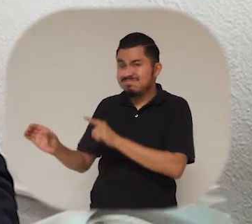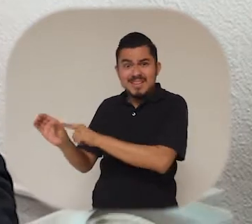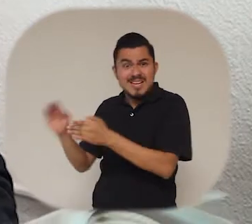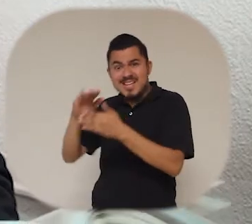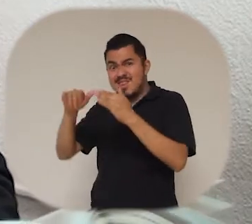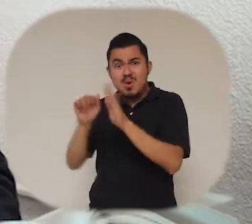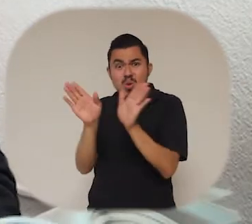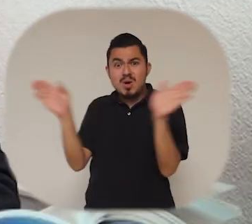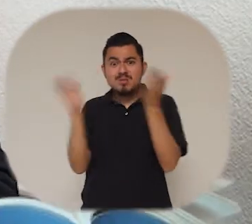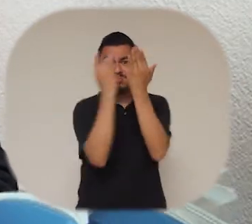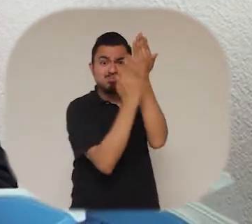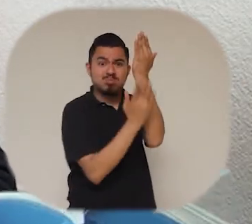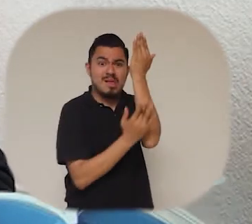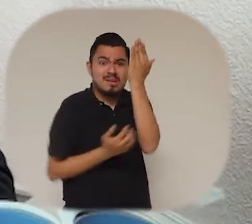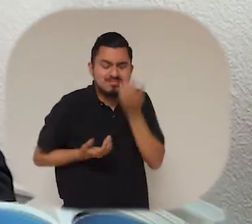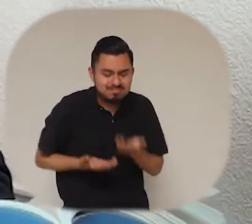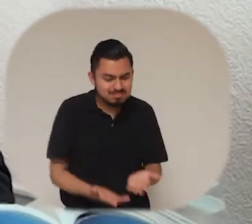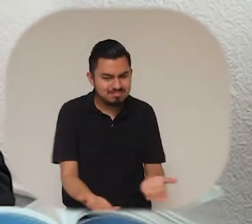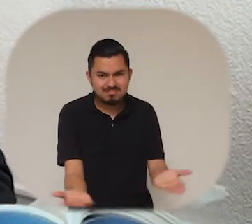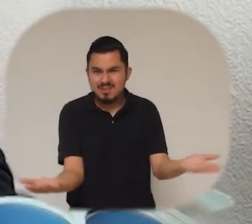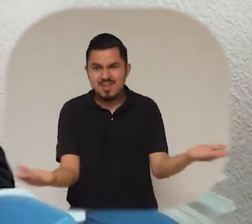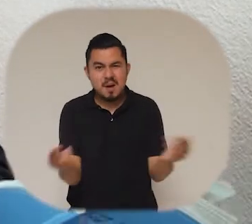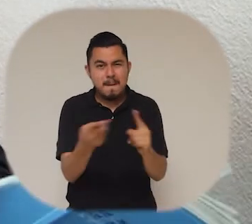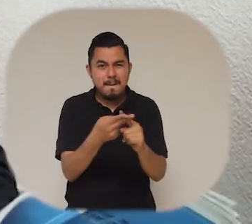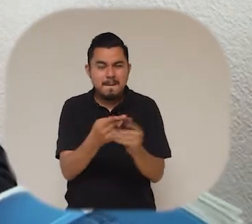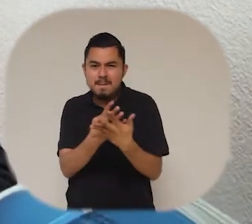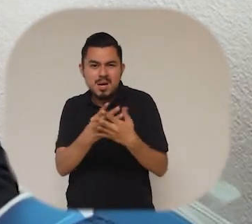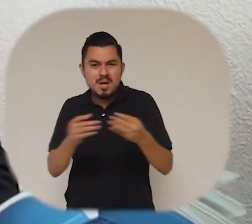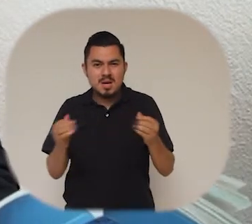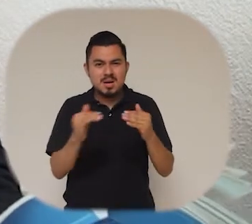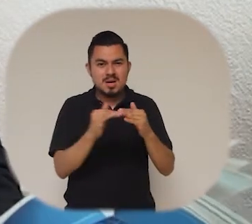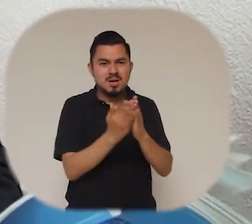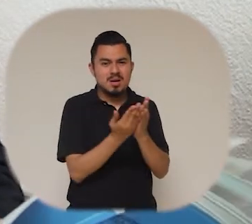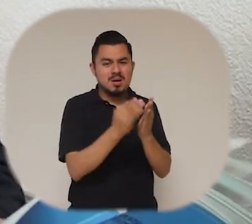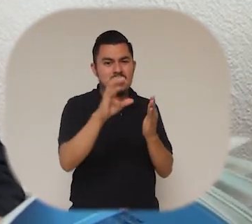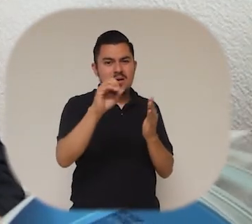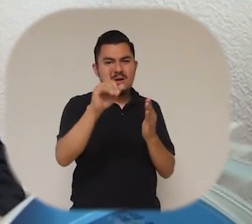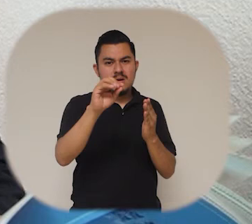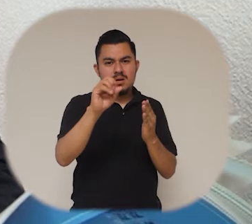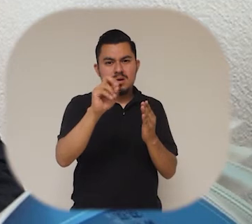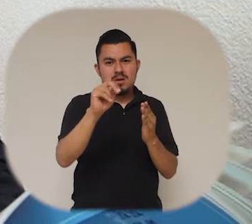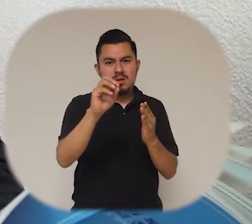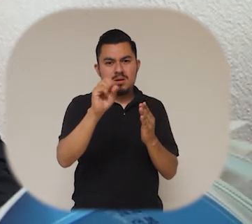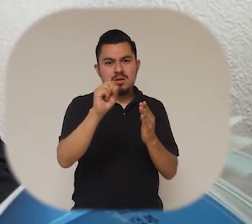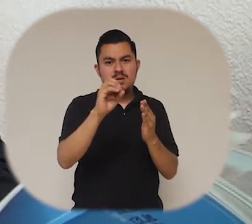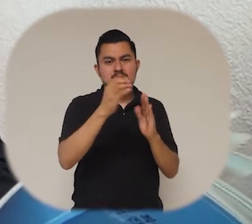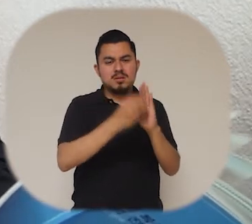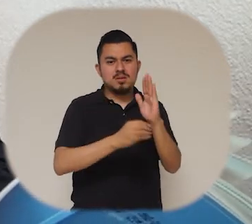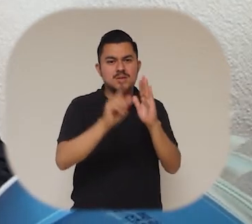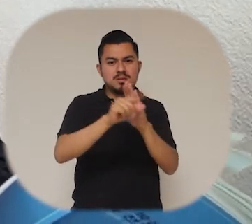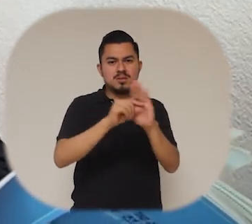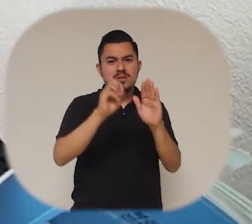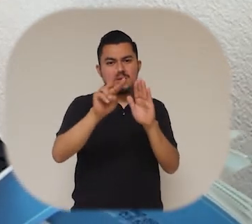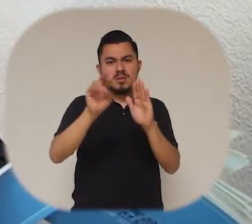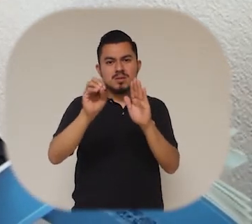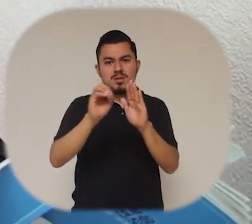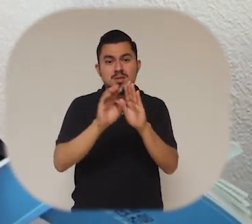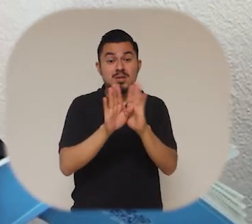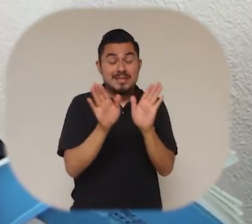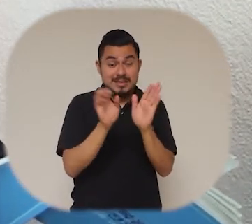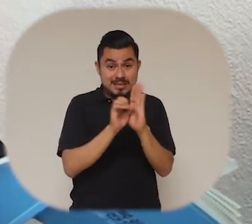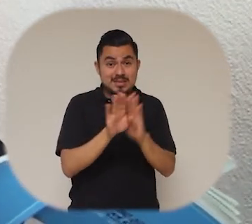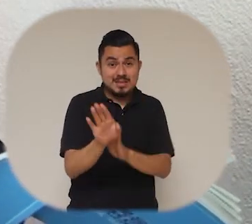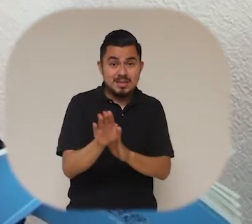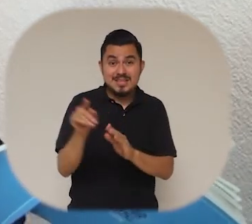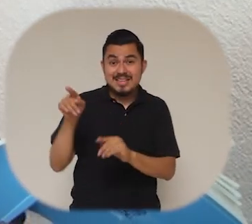fue resuelto. Por eso es que dice Colosenses capítulo 1, versículo 20, que Él reconcilió consigo todas las cosas, así las que están en la